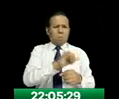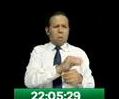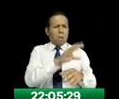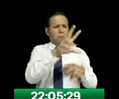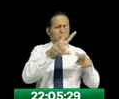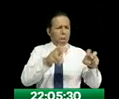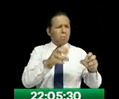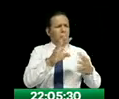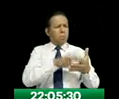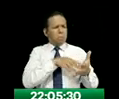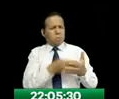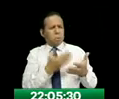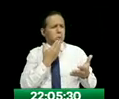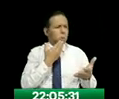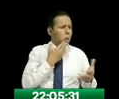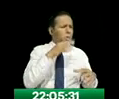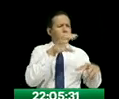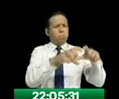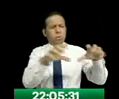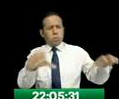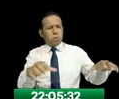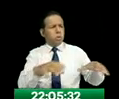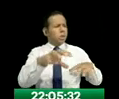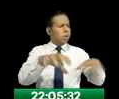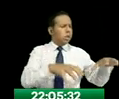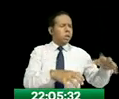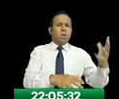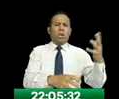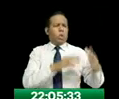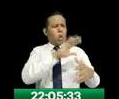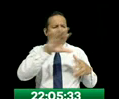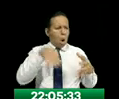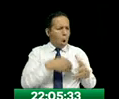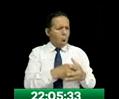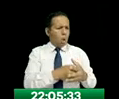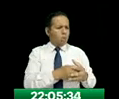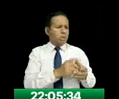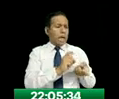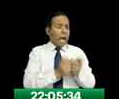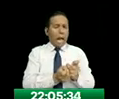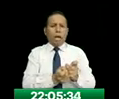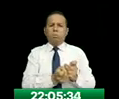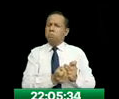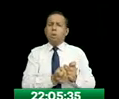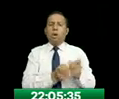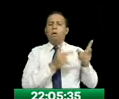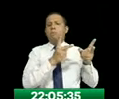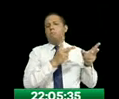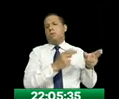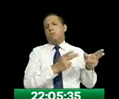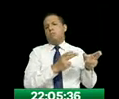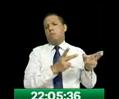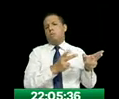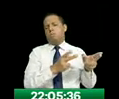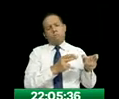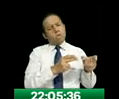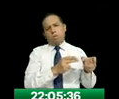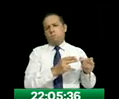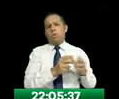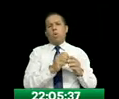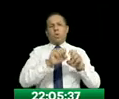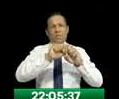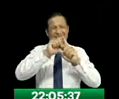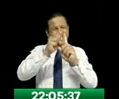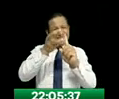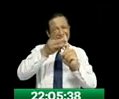la población del último censo del INEC del año 2010 y el número de electores vigentes de la vista material del registro civil con corte